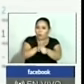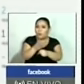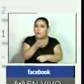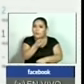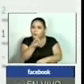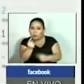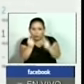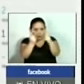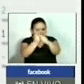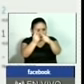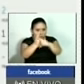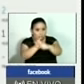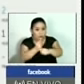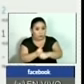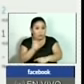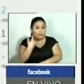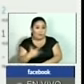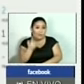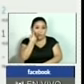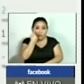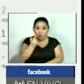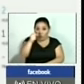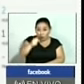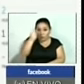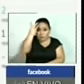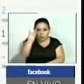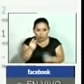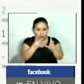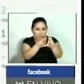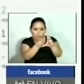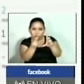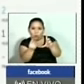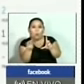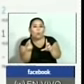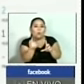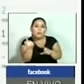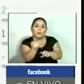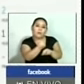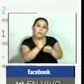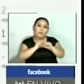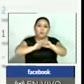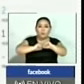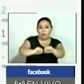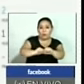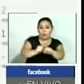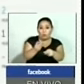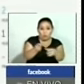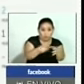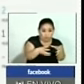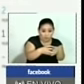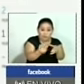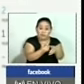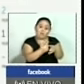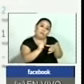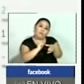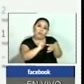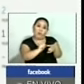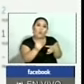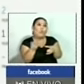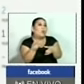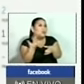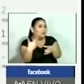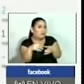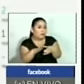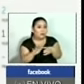siguen variando. En este día pues hemos visto cambios, sobre todo en el número de fallecidos. El número de muertos por esta enfermedad ya